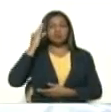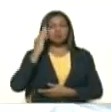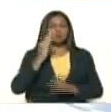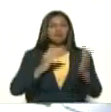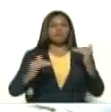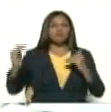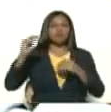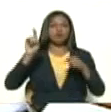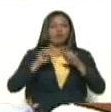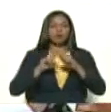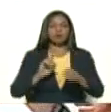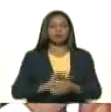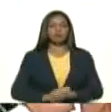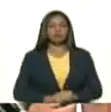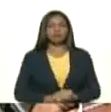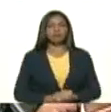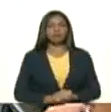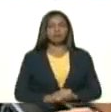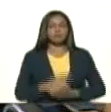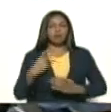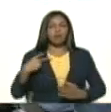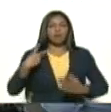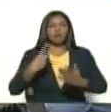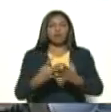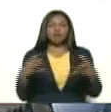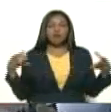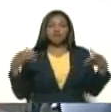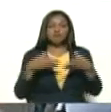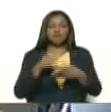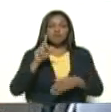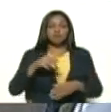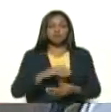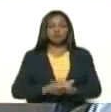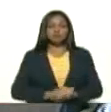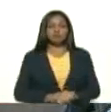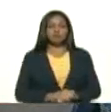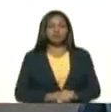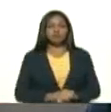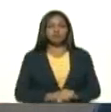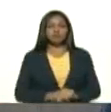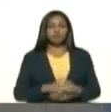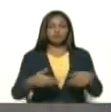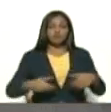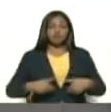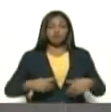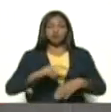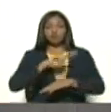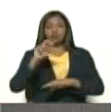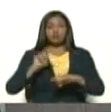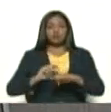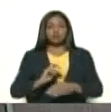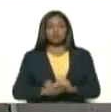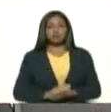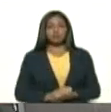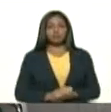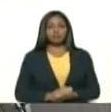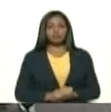superior, con la voluntad colectiva, con el esfuerzo nacional.